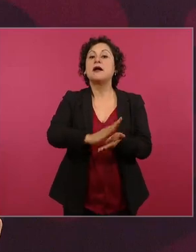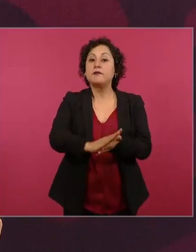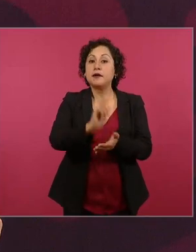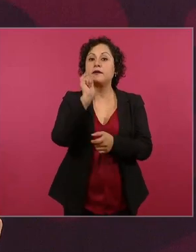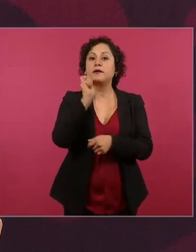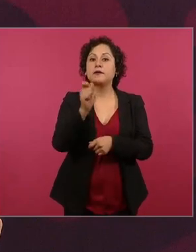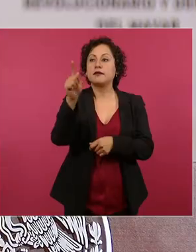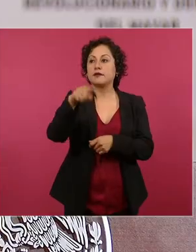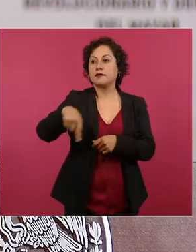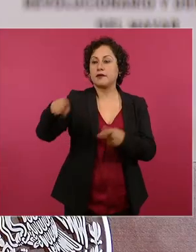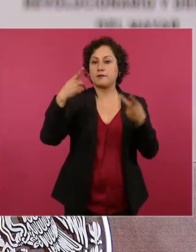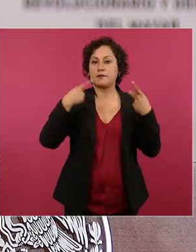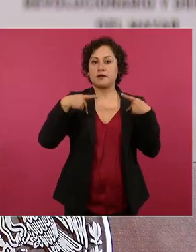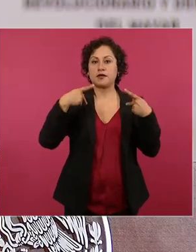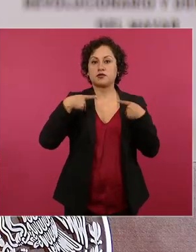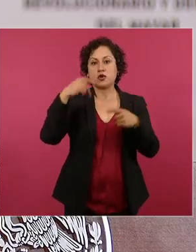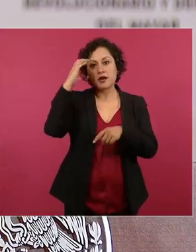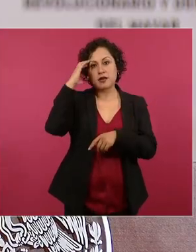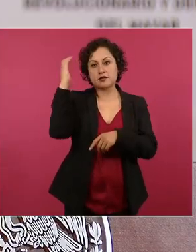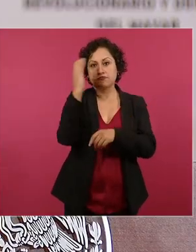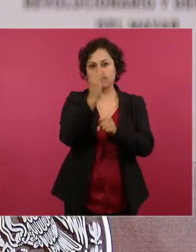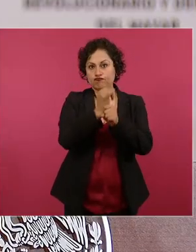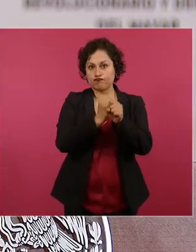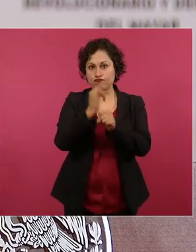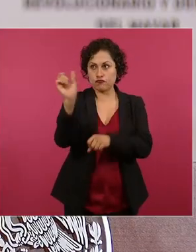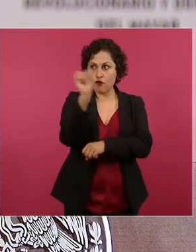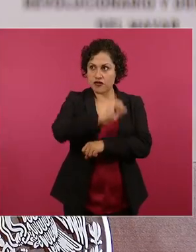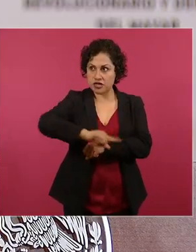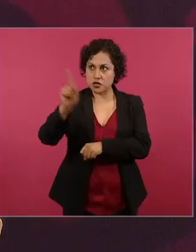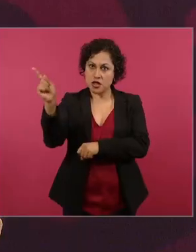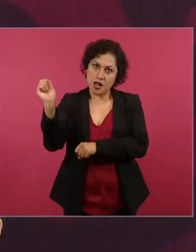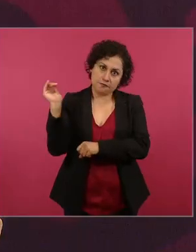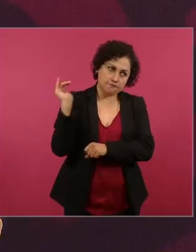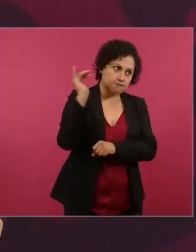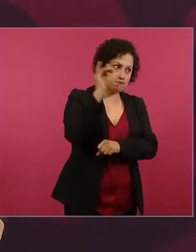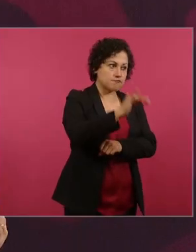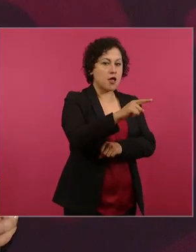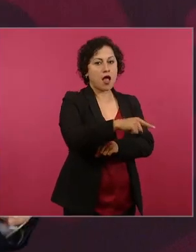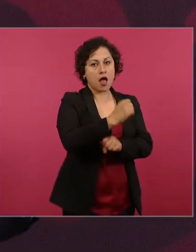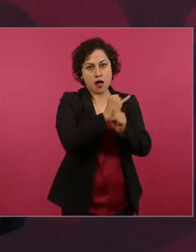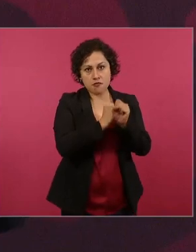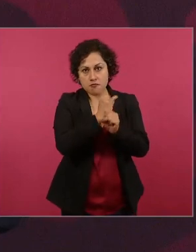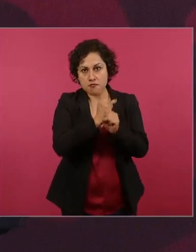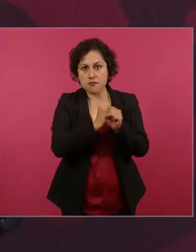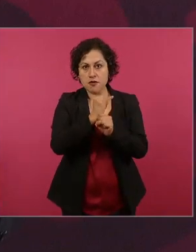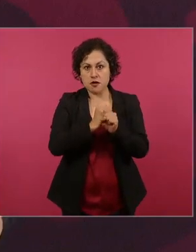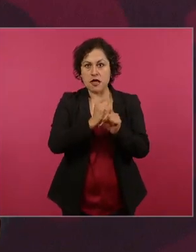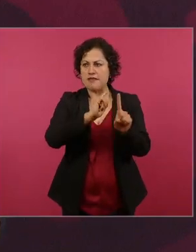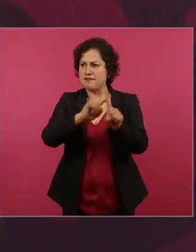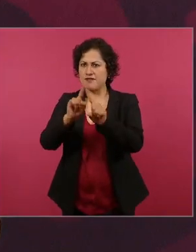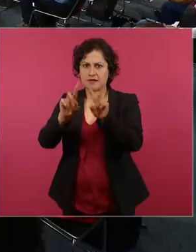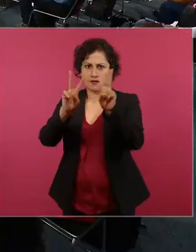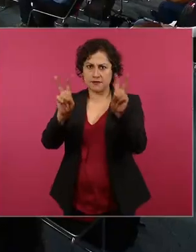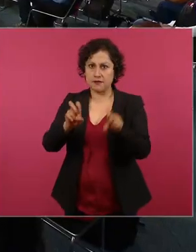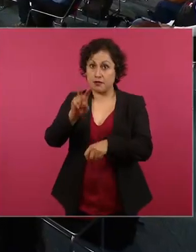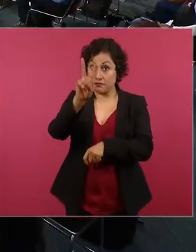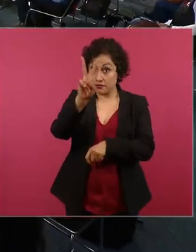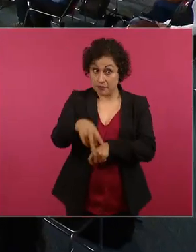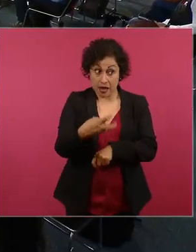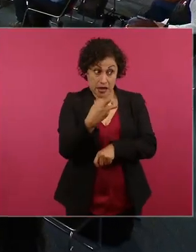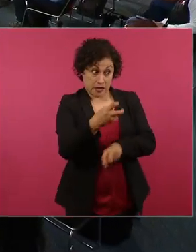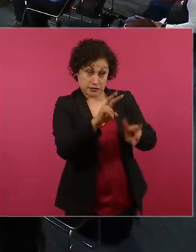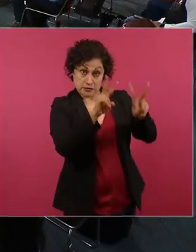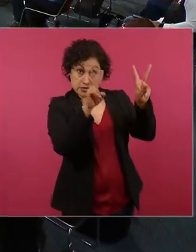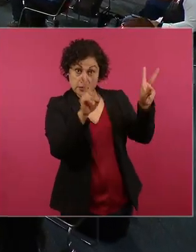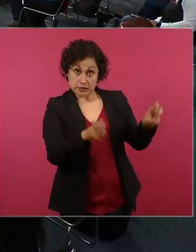peritos profesionales en los diversos temas. La verdad es que hubo muchísima atención al tema